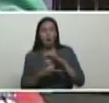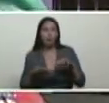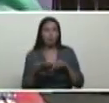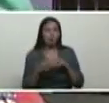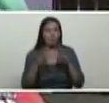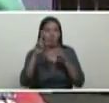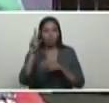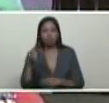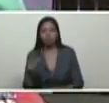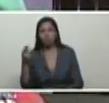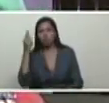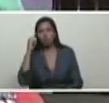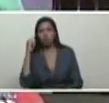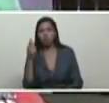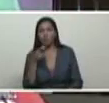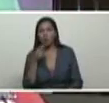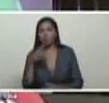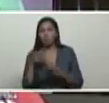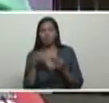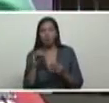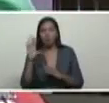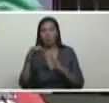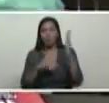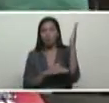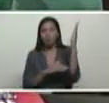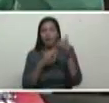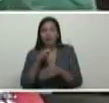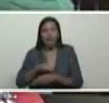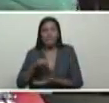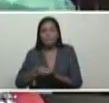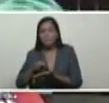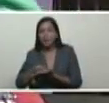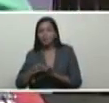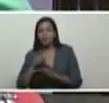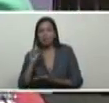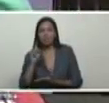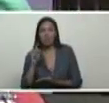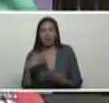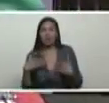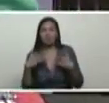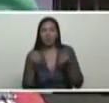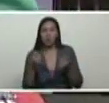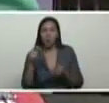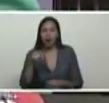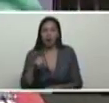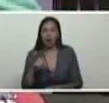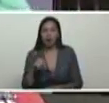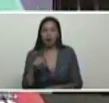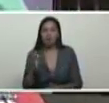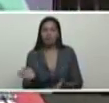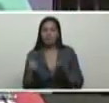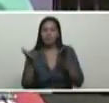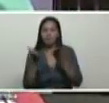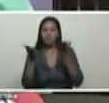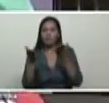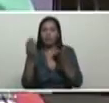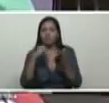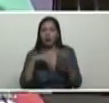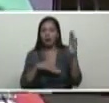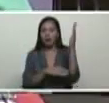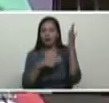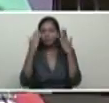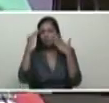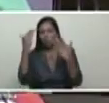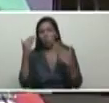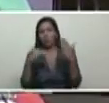días. Y cuente todo el estado Lara con la inversión necesaria para los servicios de salud y para el avance del estado Lara. Mi saludo al